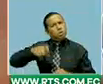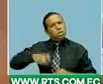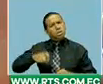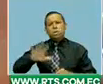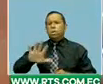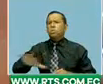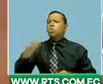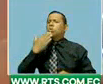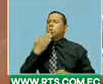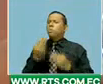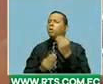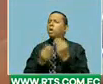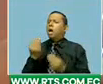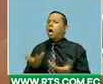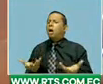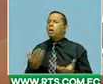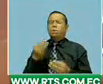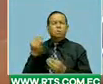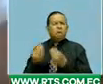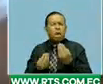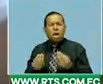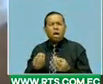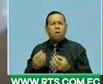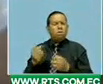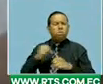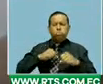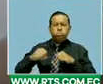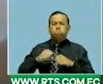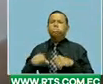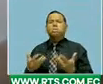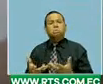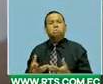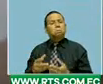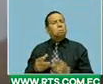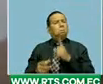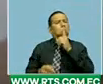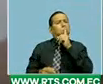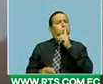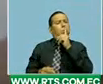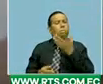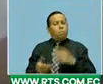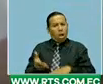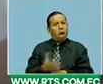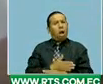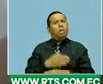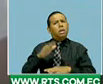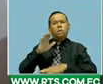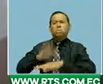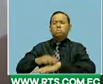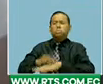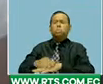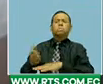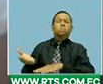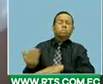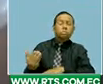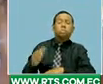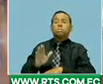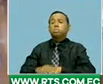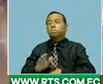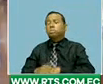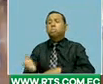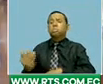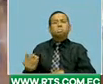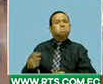por parte del Ministerio de Gobierno. No recibimos aún, pese a la insistencia, la data, es decir,